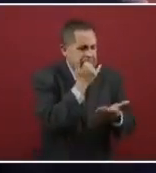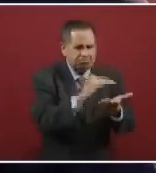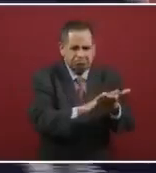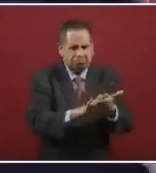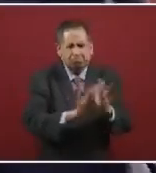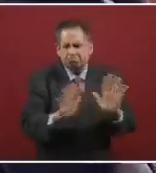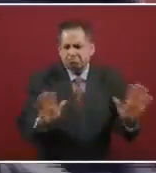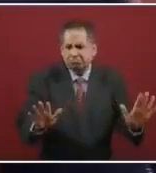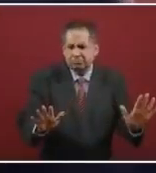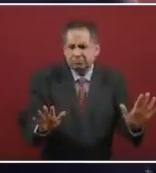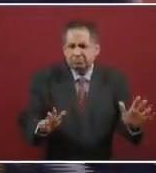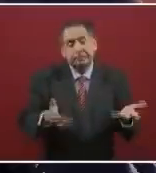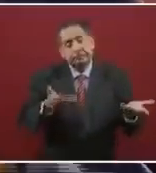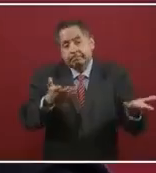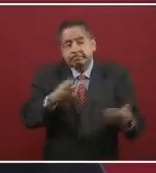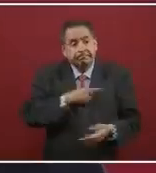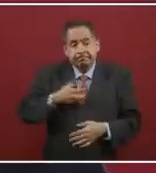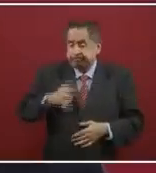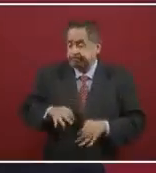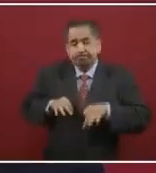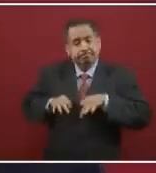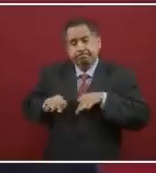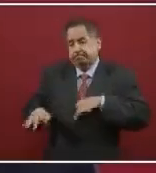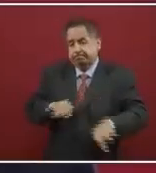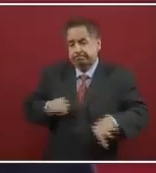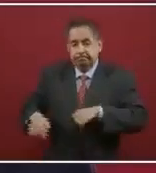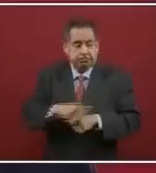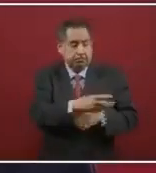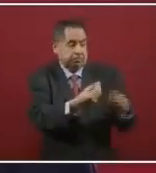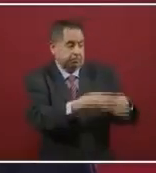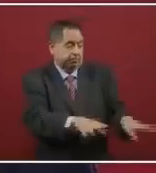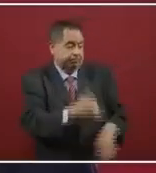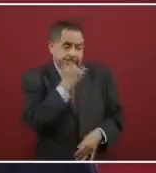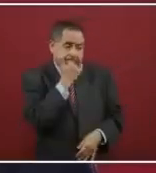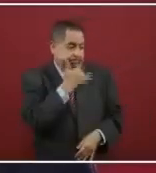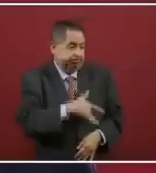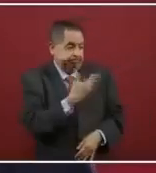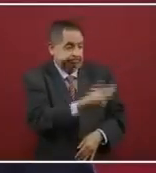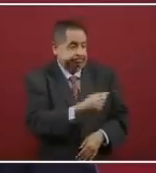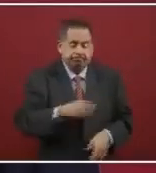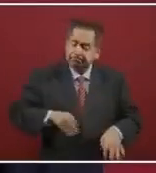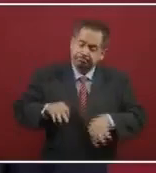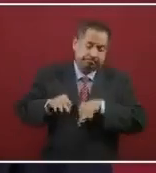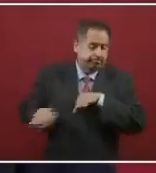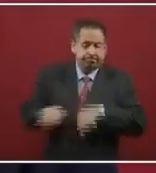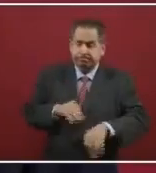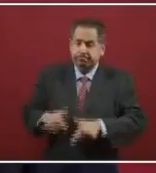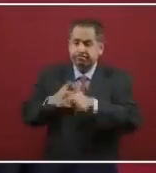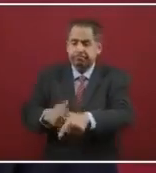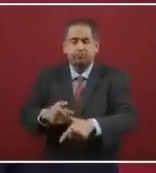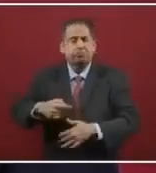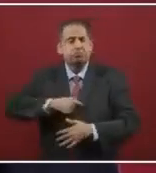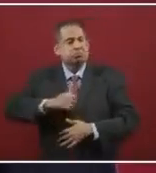porque tengo que trabajar para garantizar la paz y la tranquilidad. No odio a